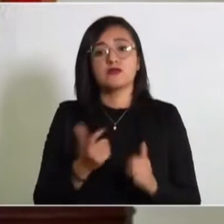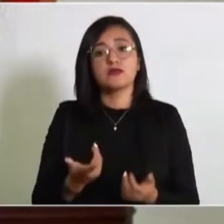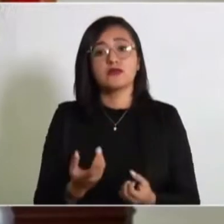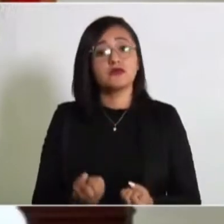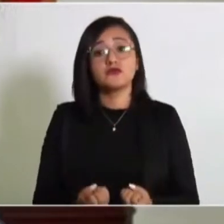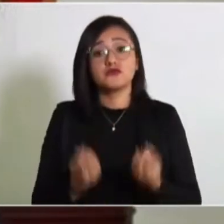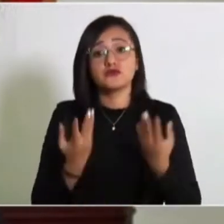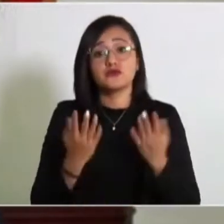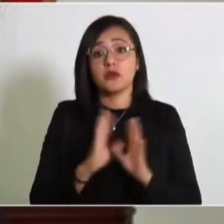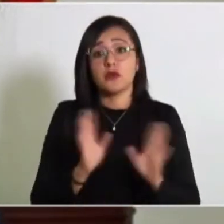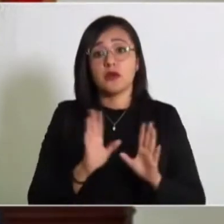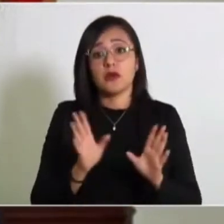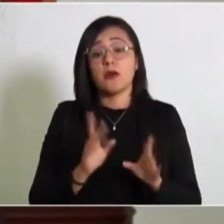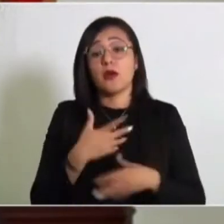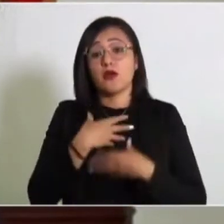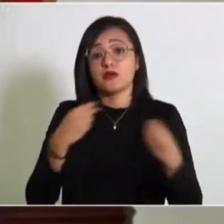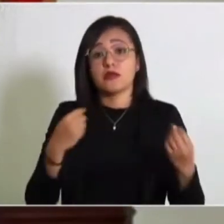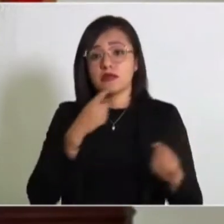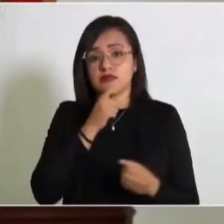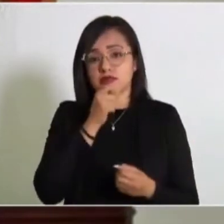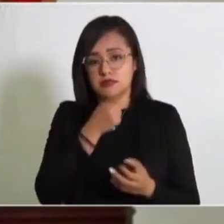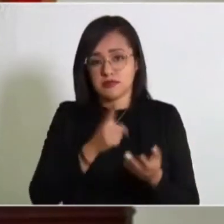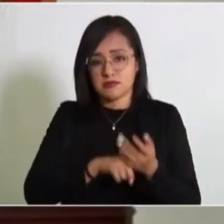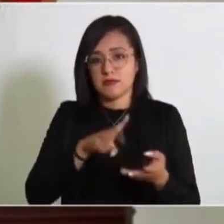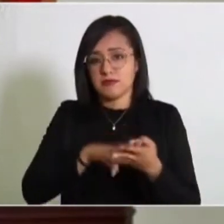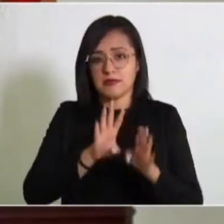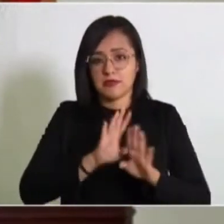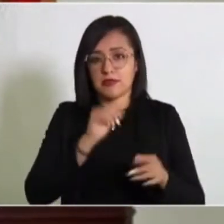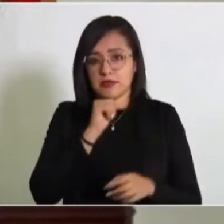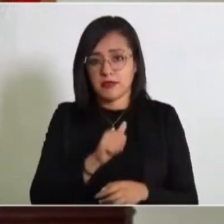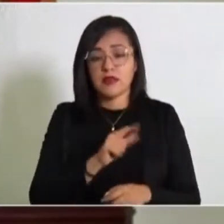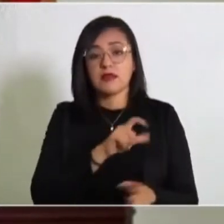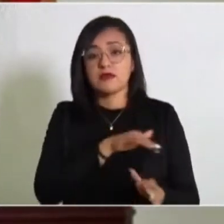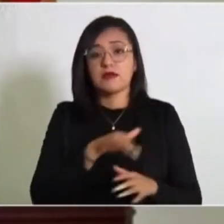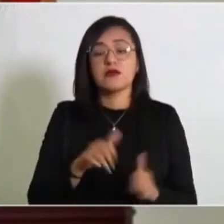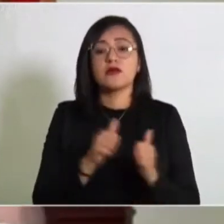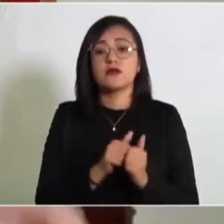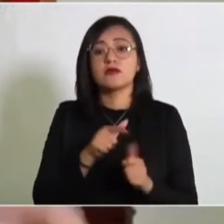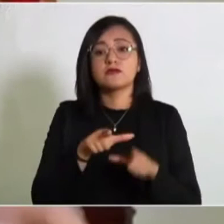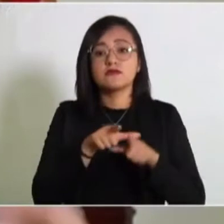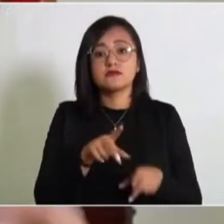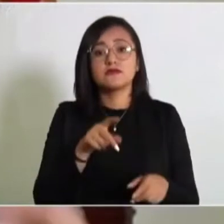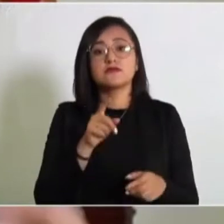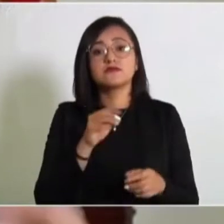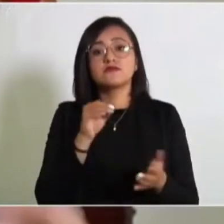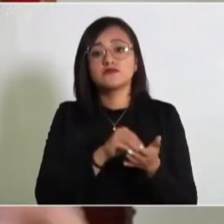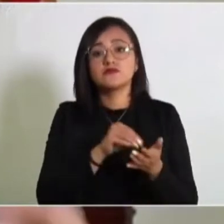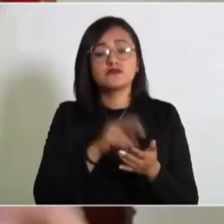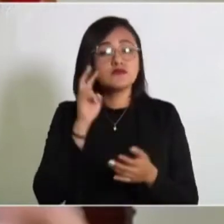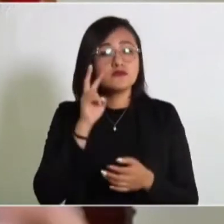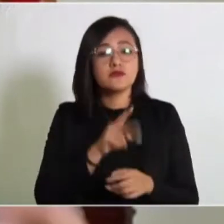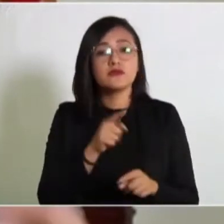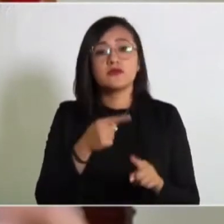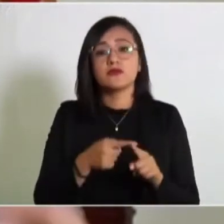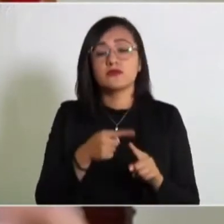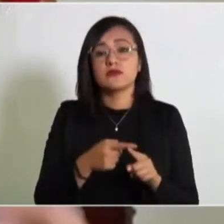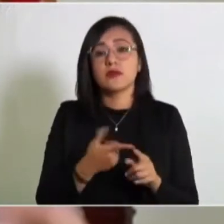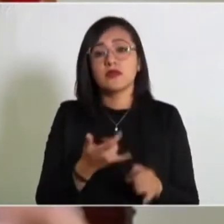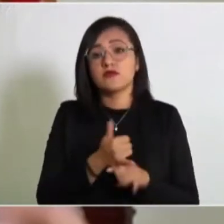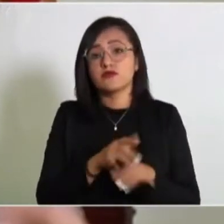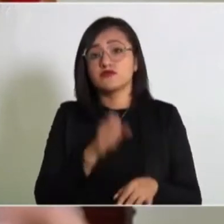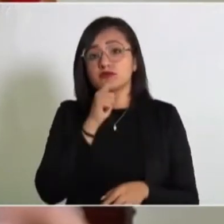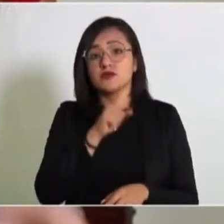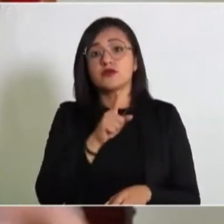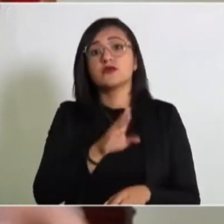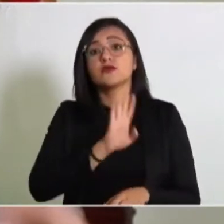nuevos contagios en los reclusorios del Estado de Puebla. Y en relación al seguimiento de nuestros migrantes poblanos, informar que se